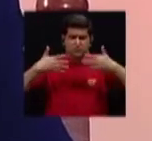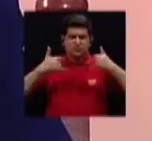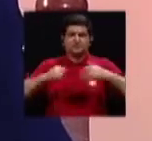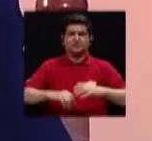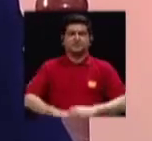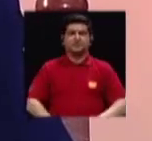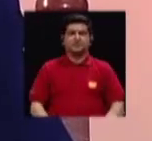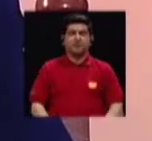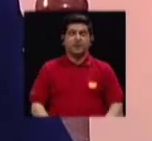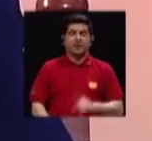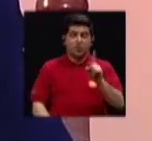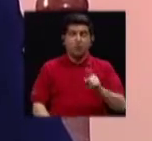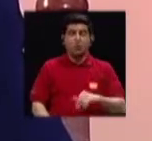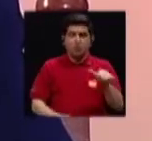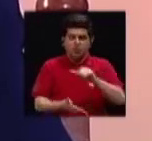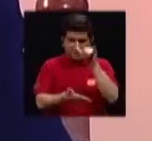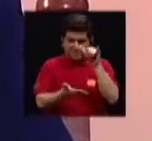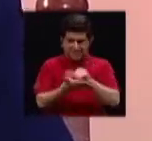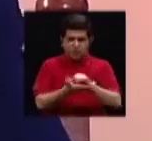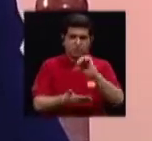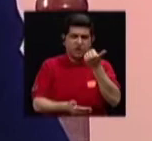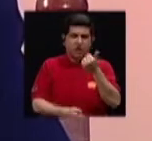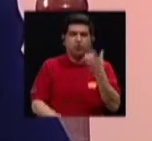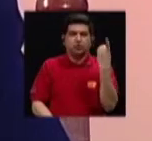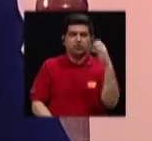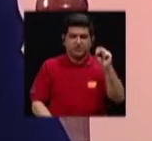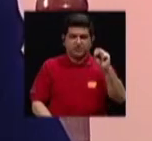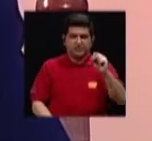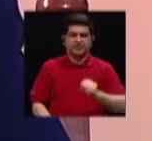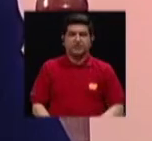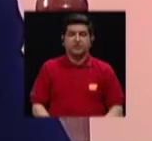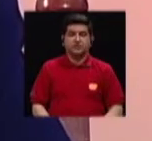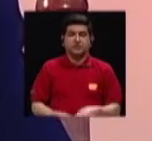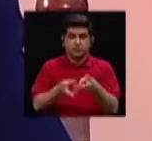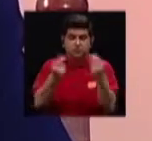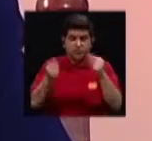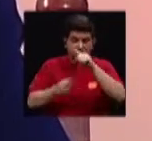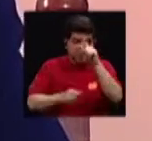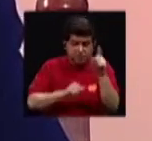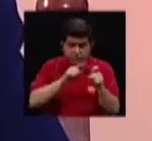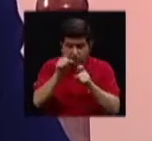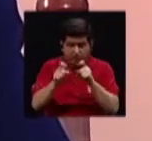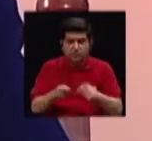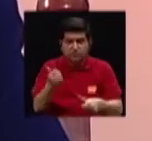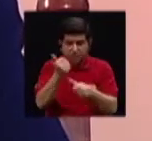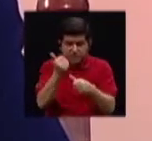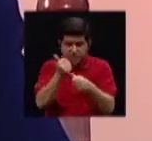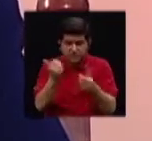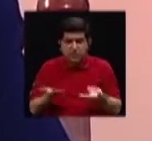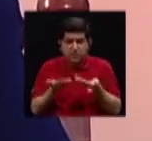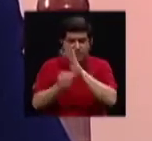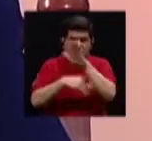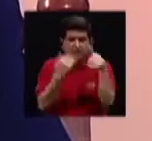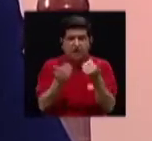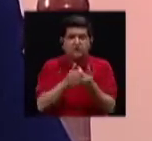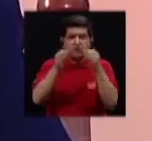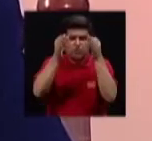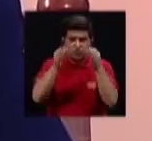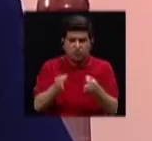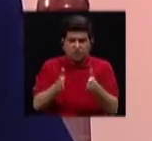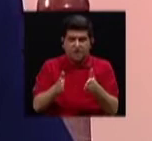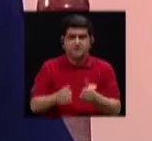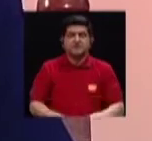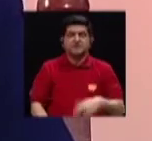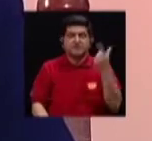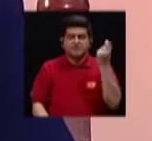Uno el juzgado de San José y otro el de Desamparados. Los resultados de la consultoría fueron presentados a todos los jueces de pensiones alimentarias del